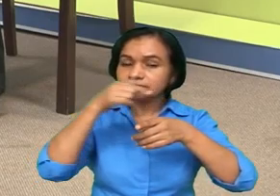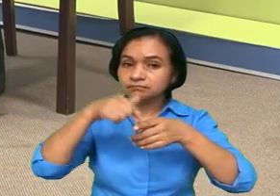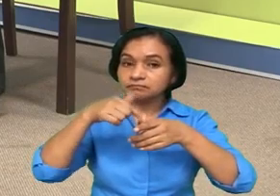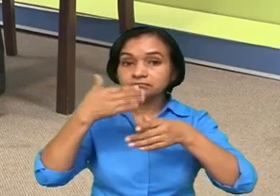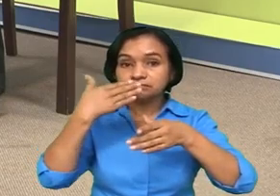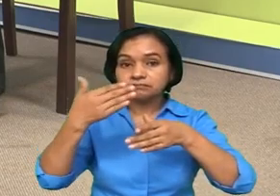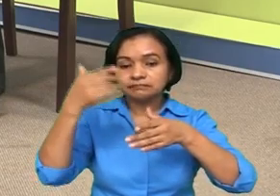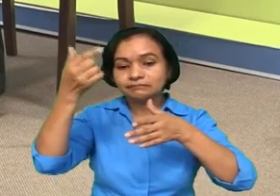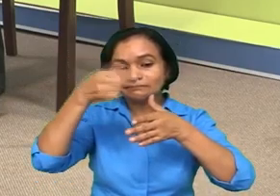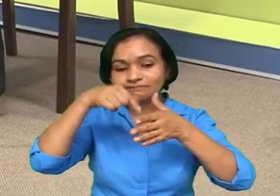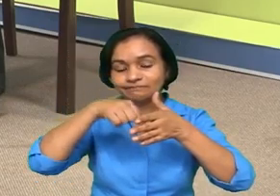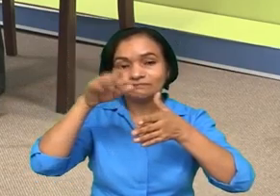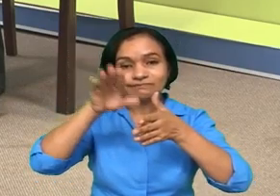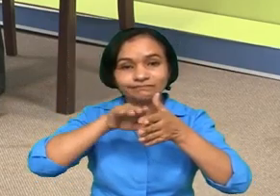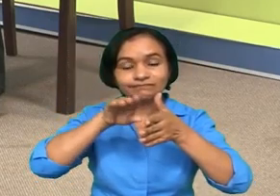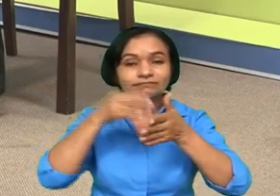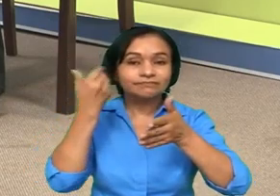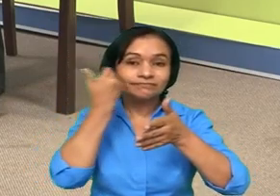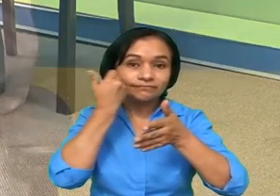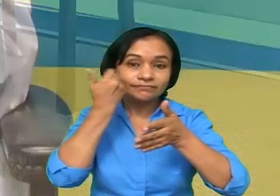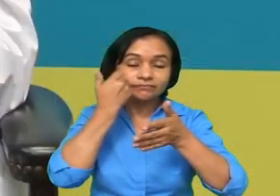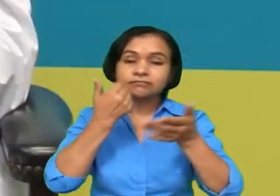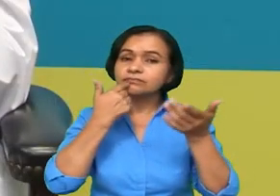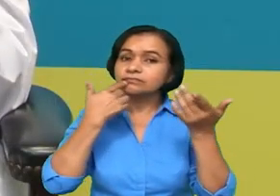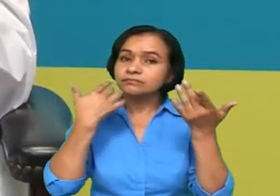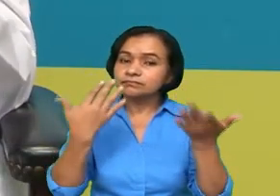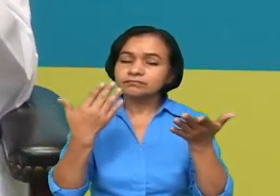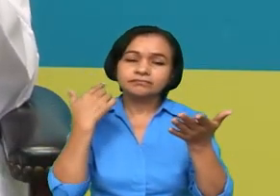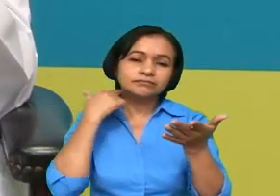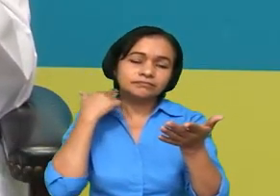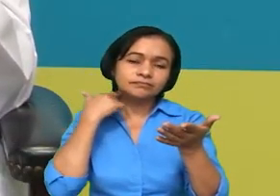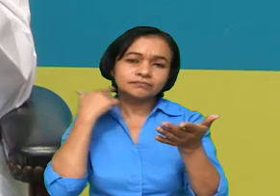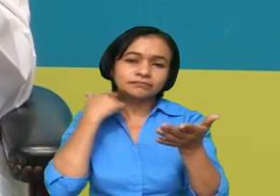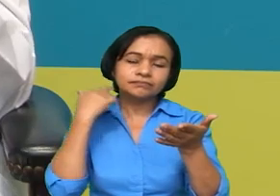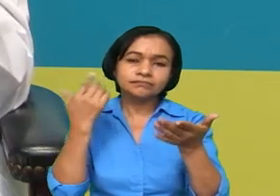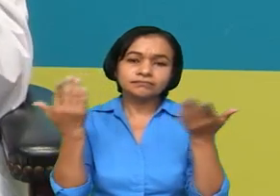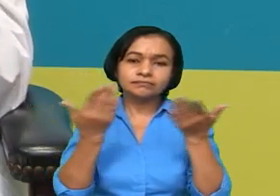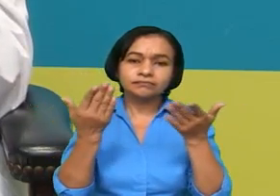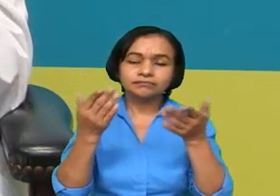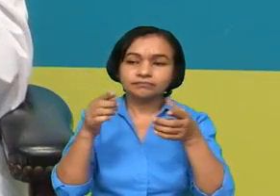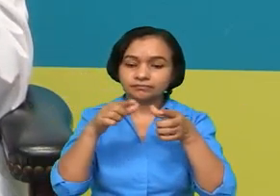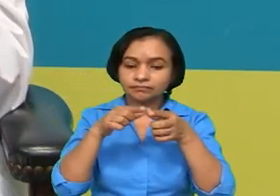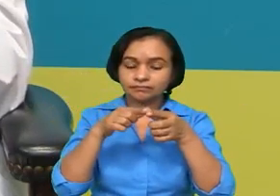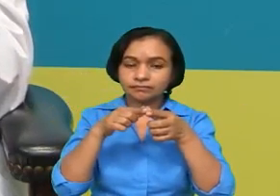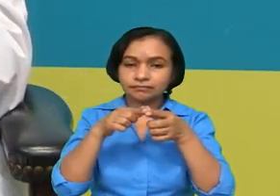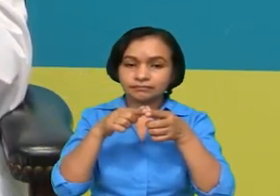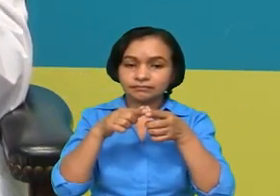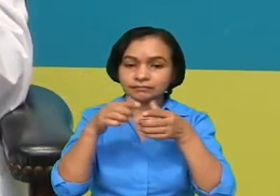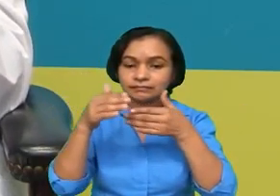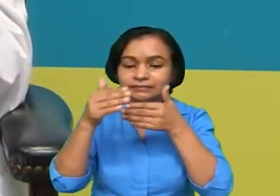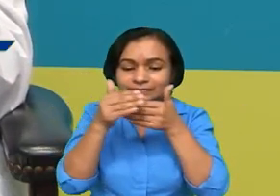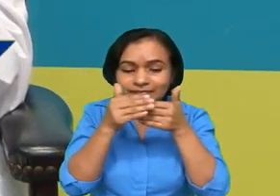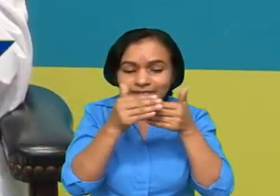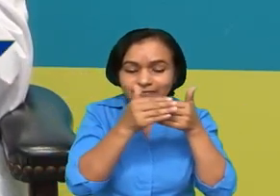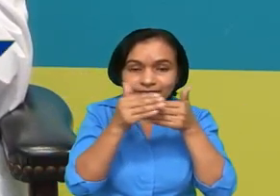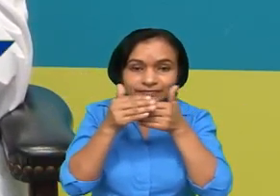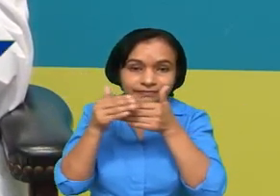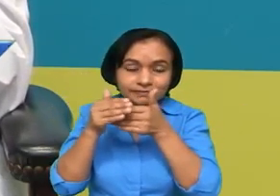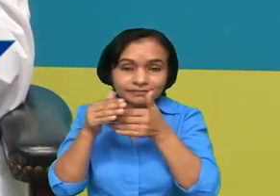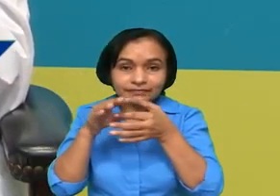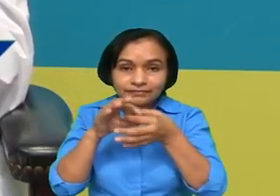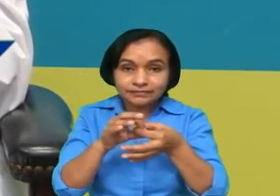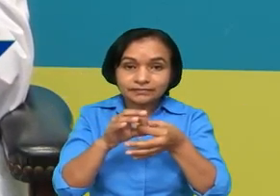favorecedor para la infección de vías urinarias, porque todo se encuentra, en cuanto a distancia, muy cercano.